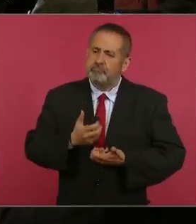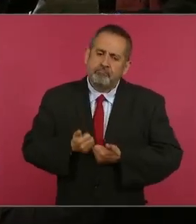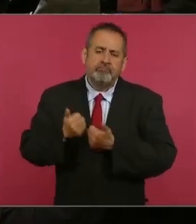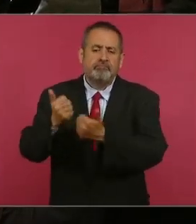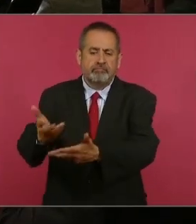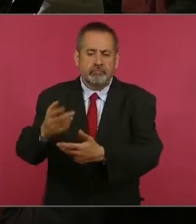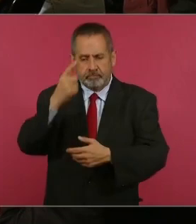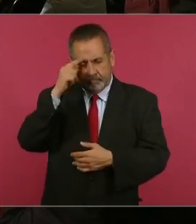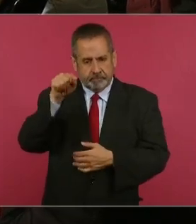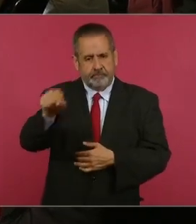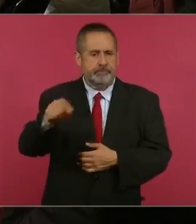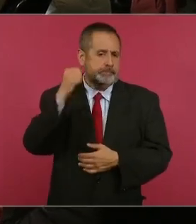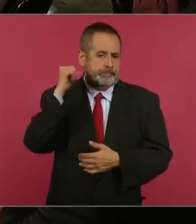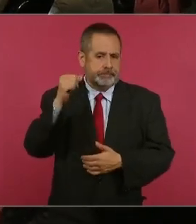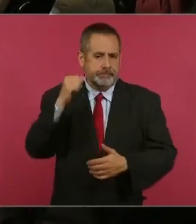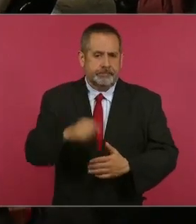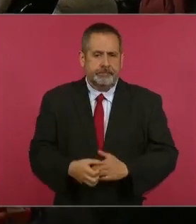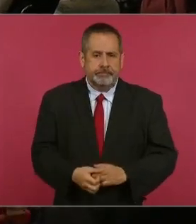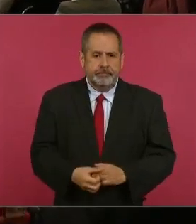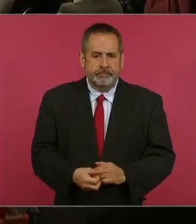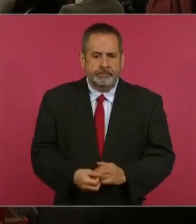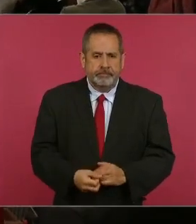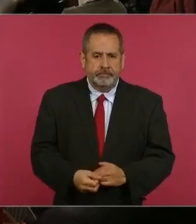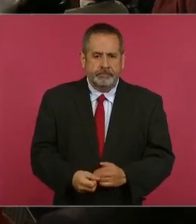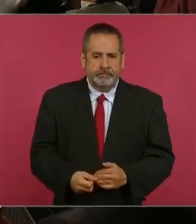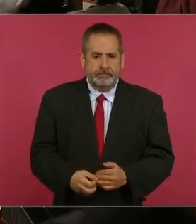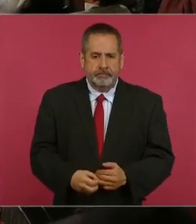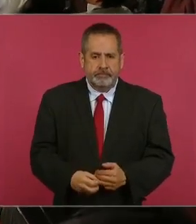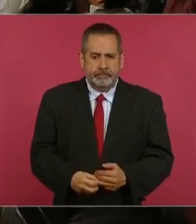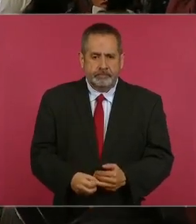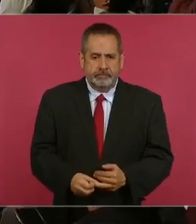A ver, perdón. Sí.